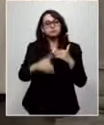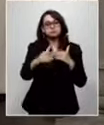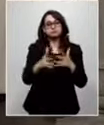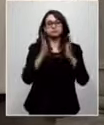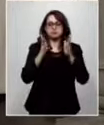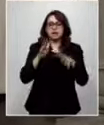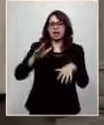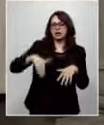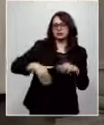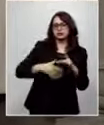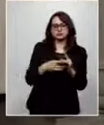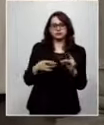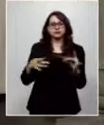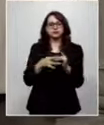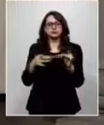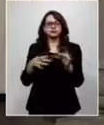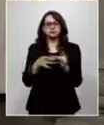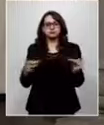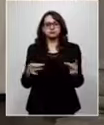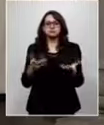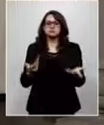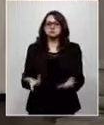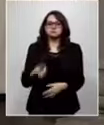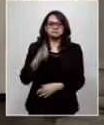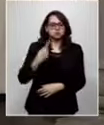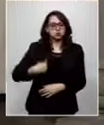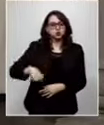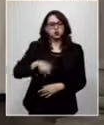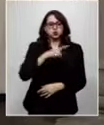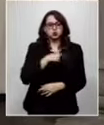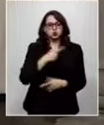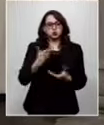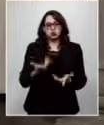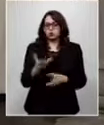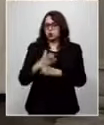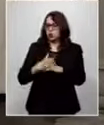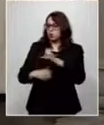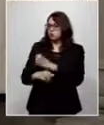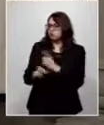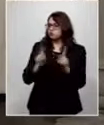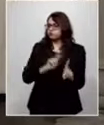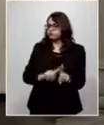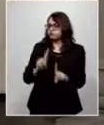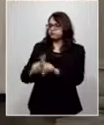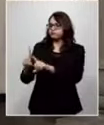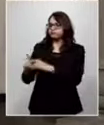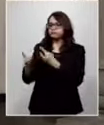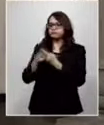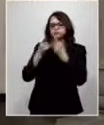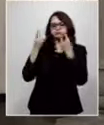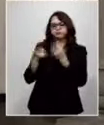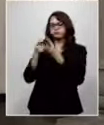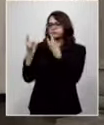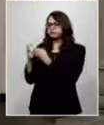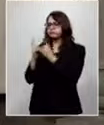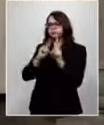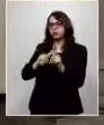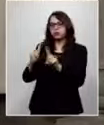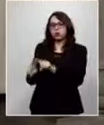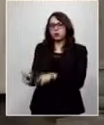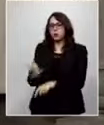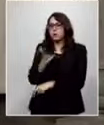dicho aquí, a poner a disposición de Memórica acervos históricos muy